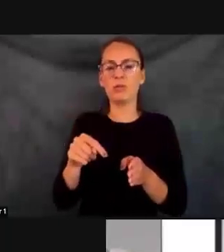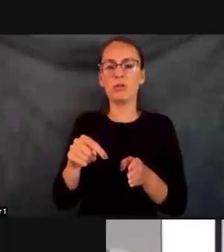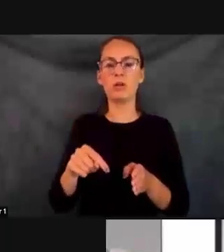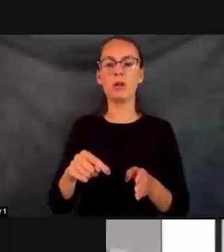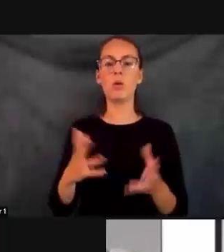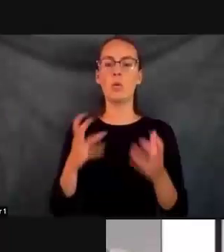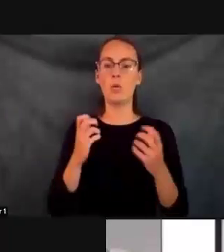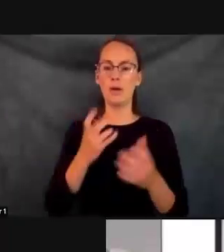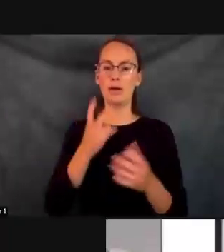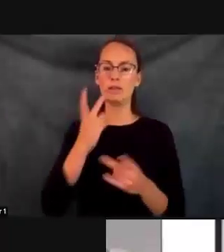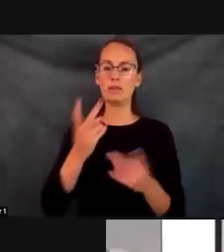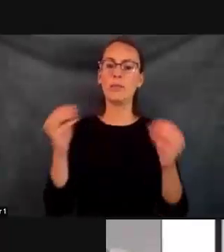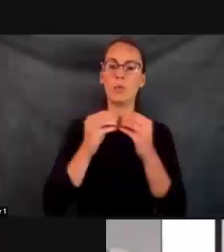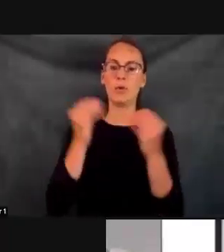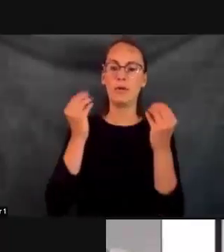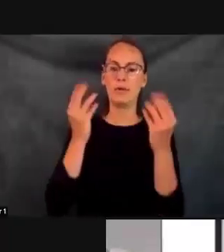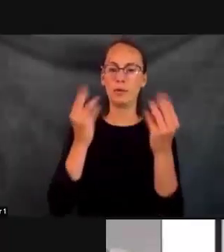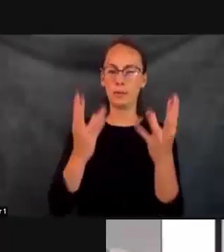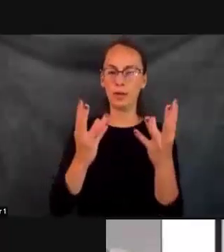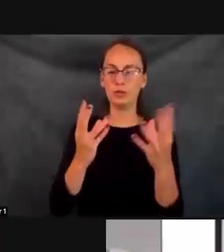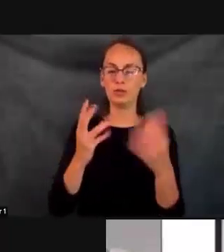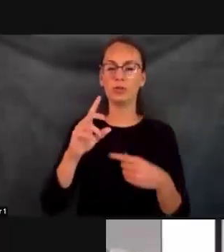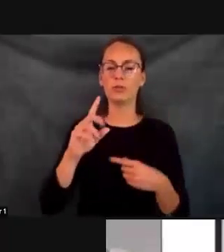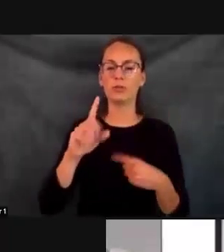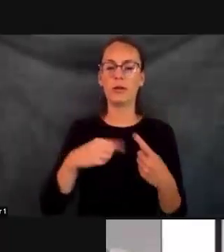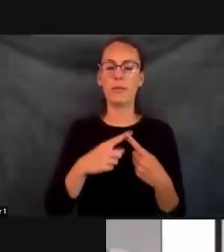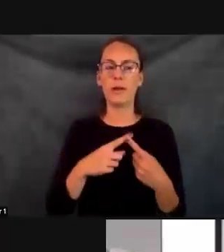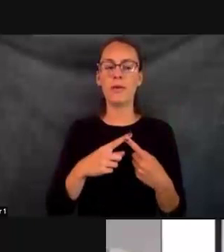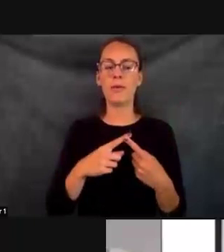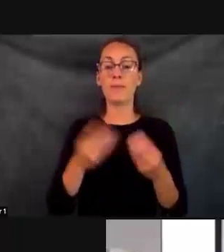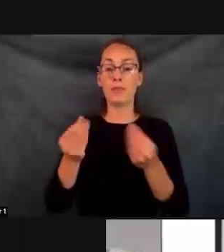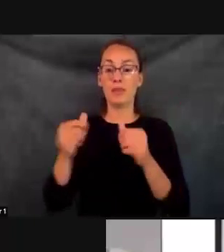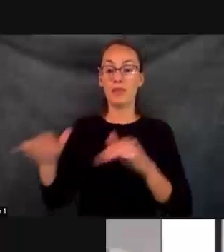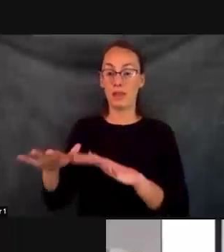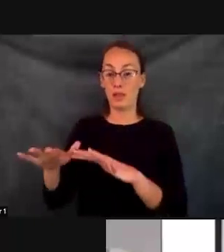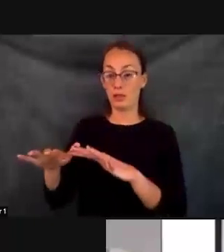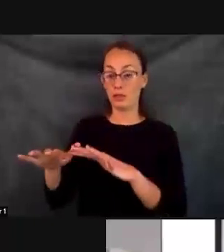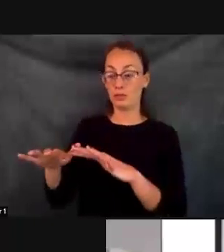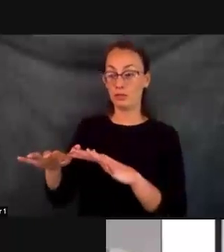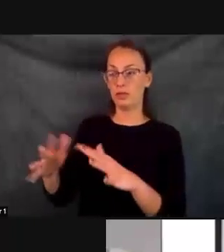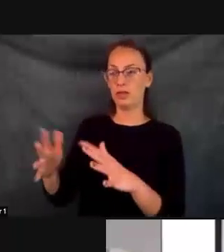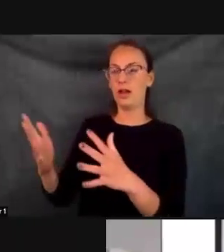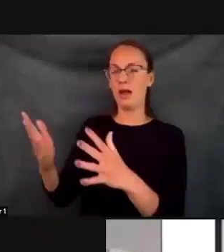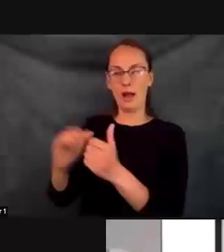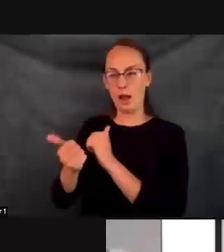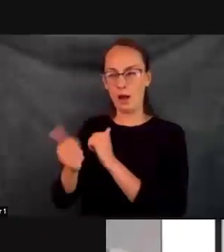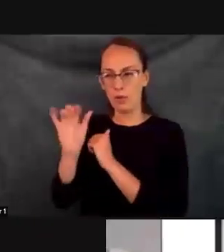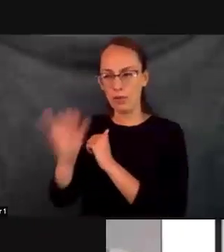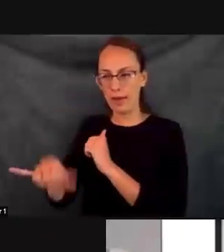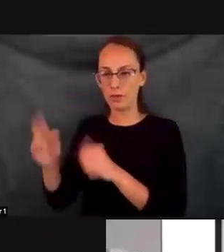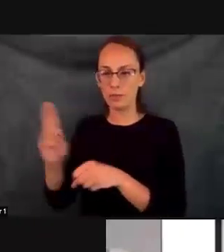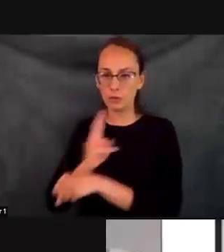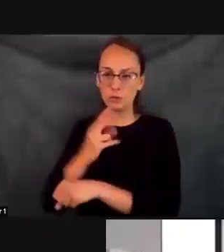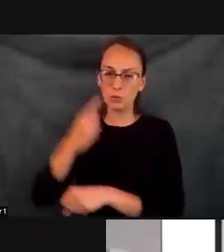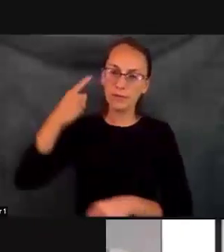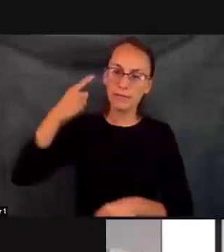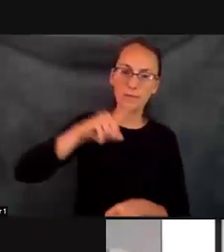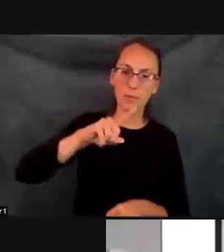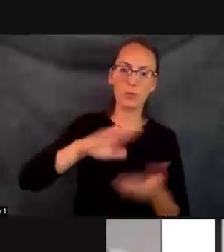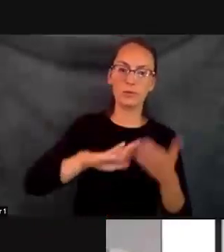120 pies. También queremos saber cómo se va a devolver la tierra o los terrenos a la